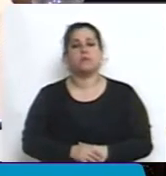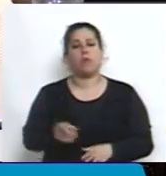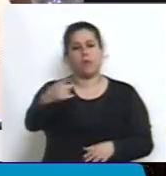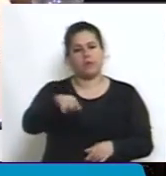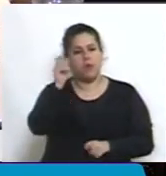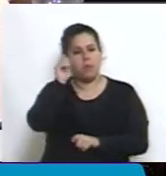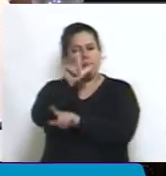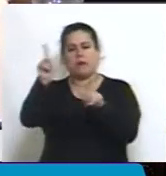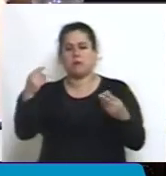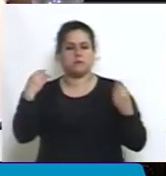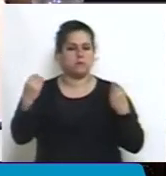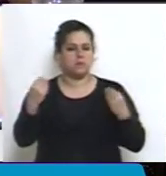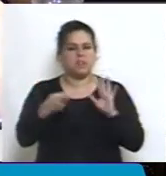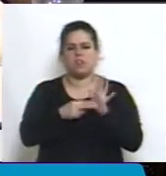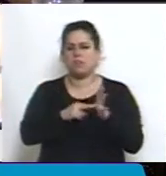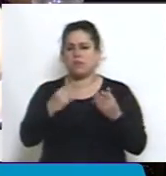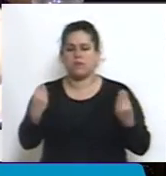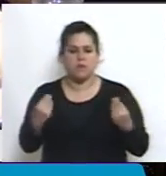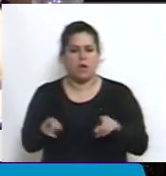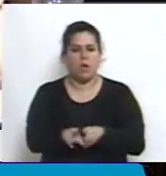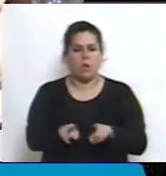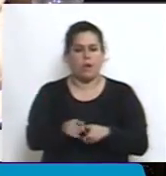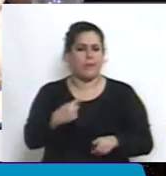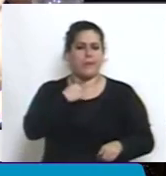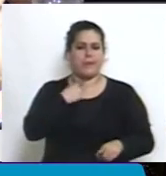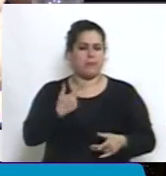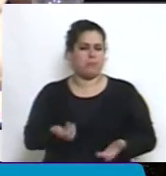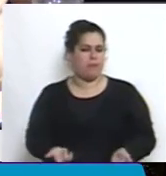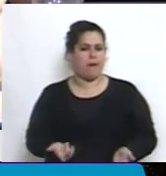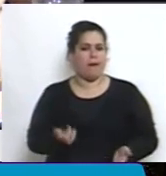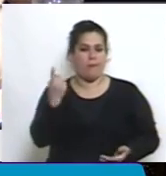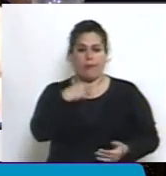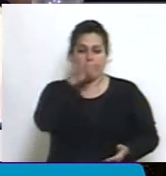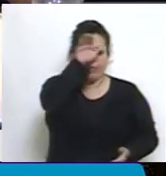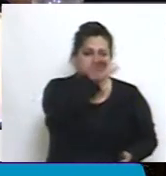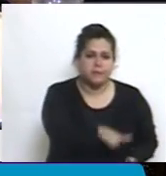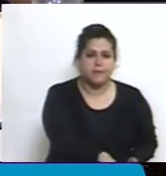Imagínese usted lo que significa esto como victimización en la infancia,